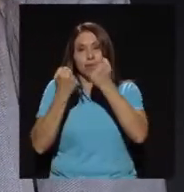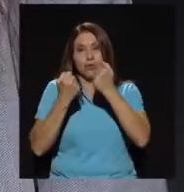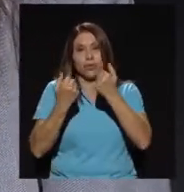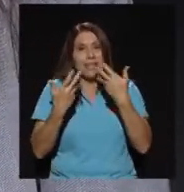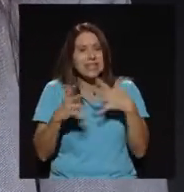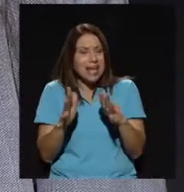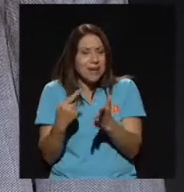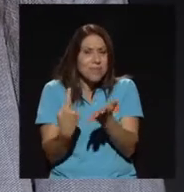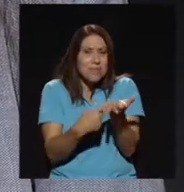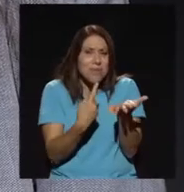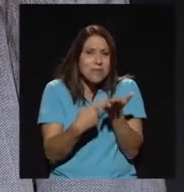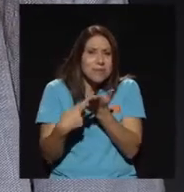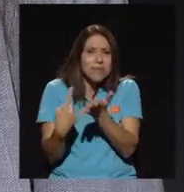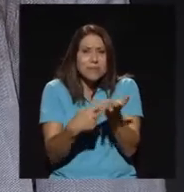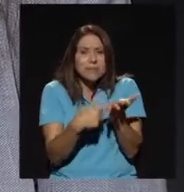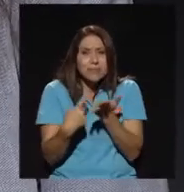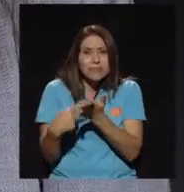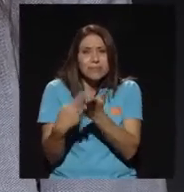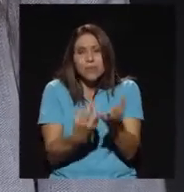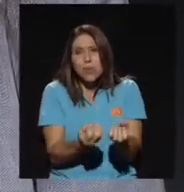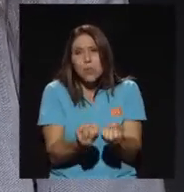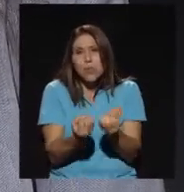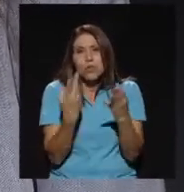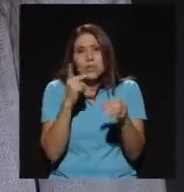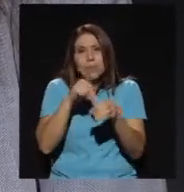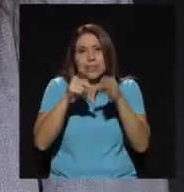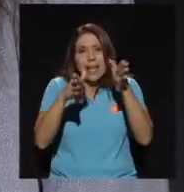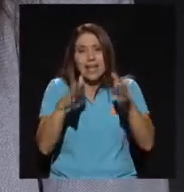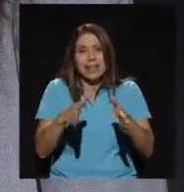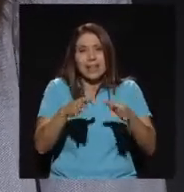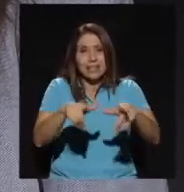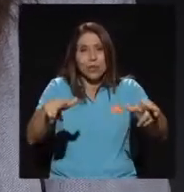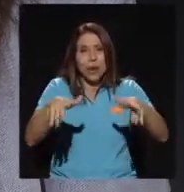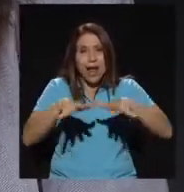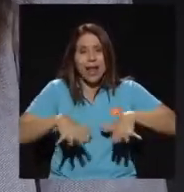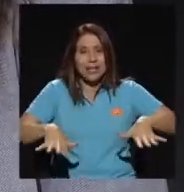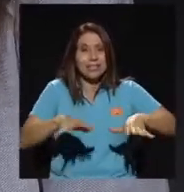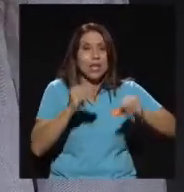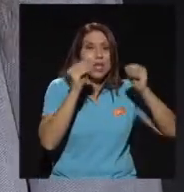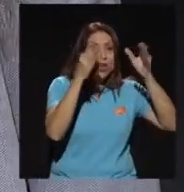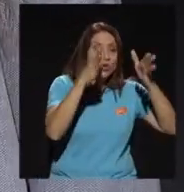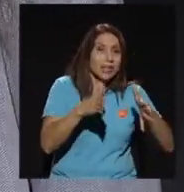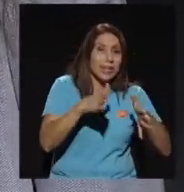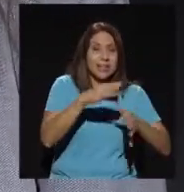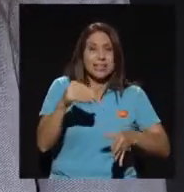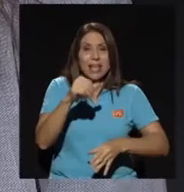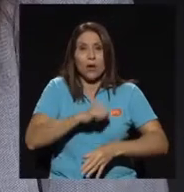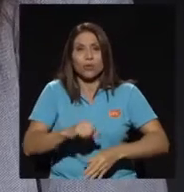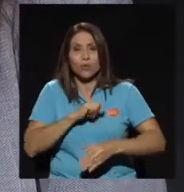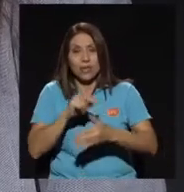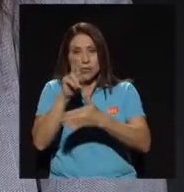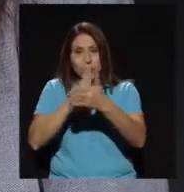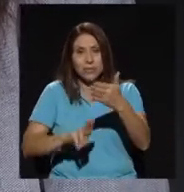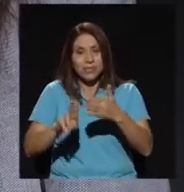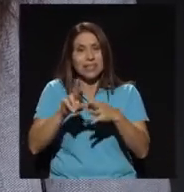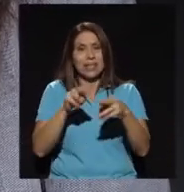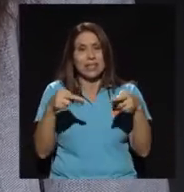agentes locales con los que hemos estado trabajando, discutiendo sobre estas cosas, docentes y autoridades universitarias en las